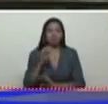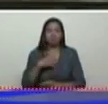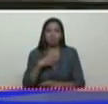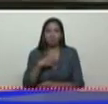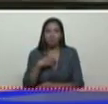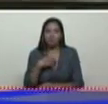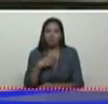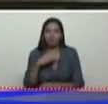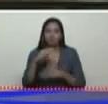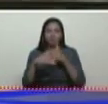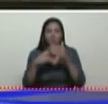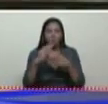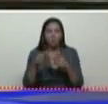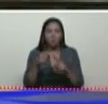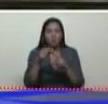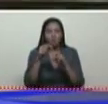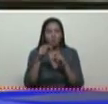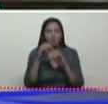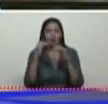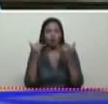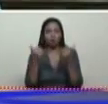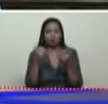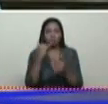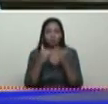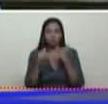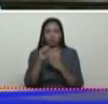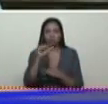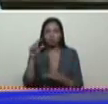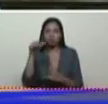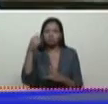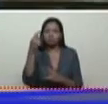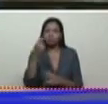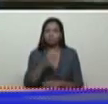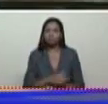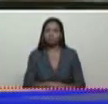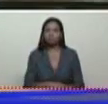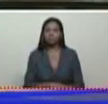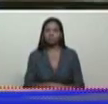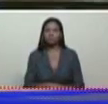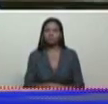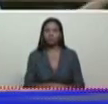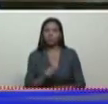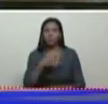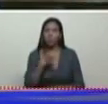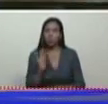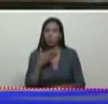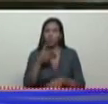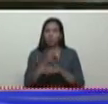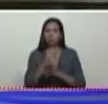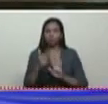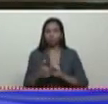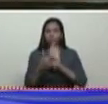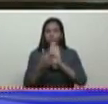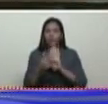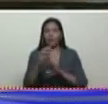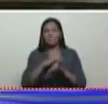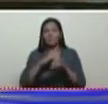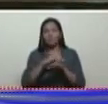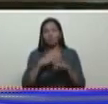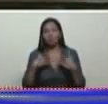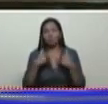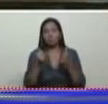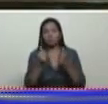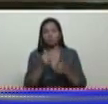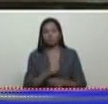especial ahora, el fin de semana que viene. Yo quiero que usted se ponga al frente, compañero ministro Carlos